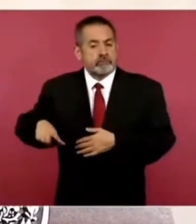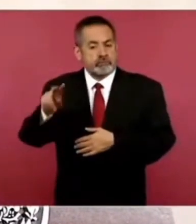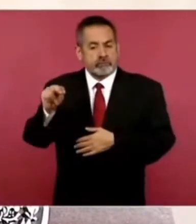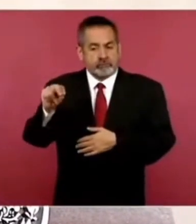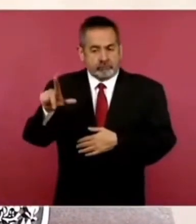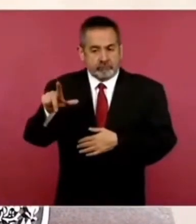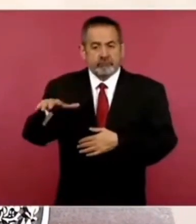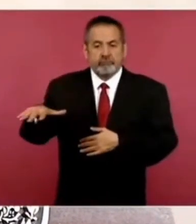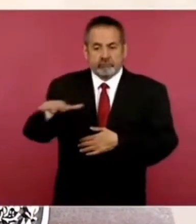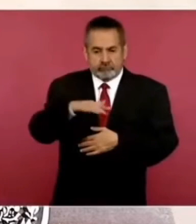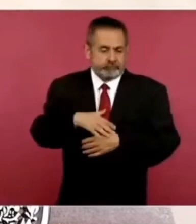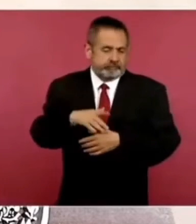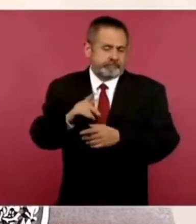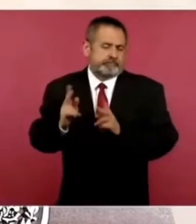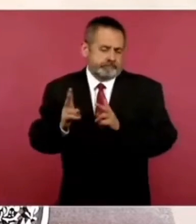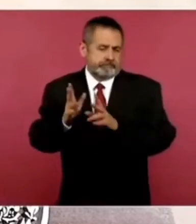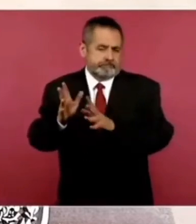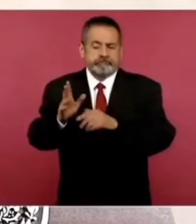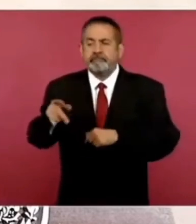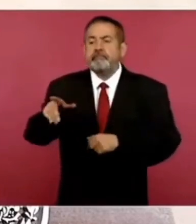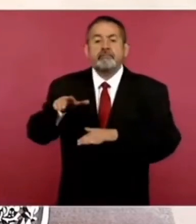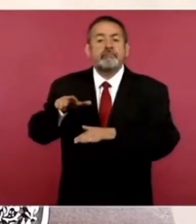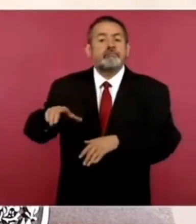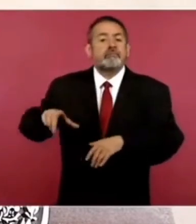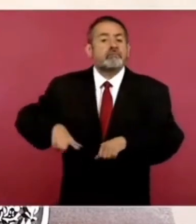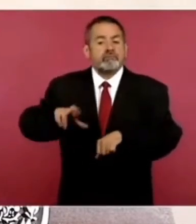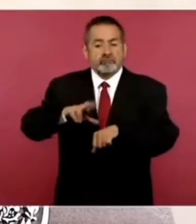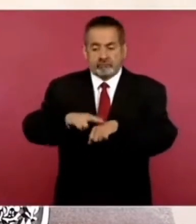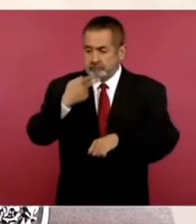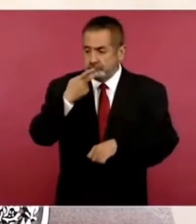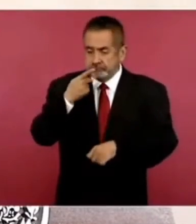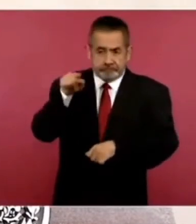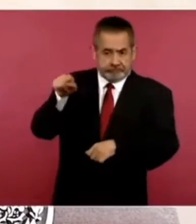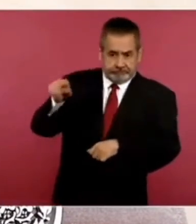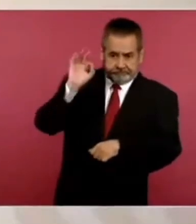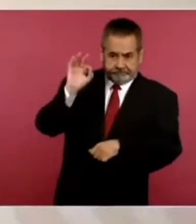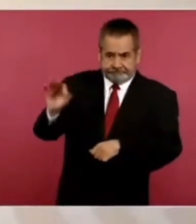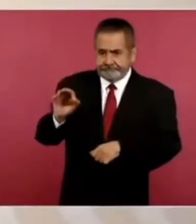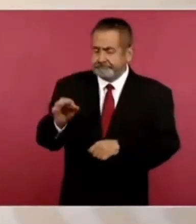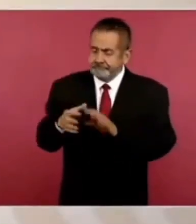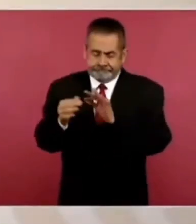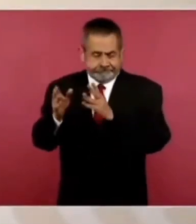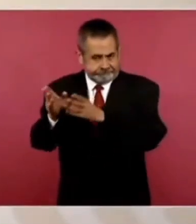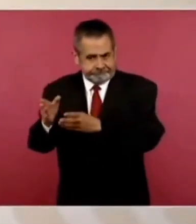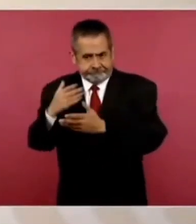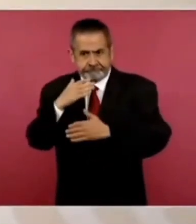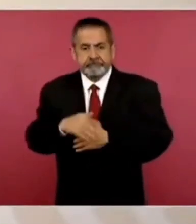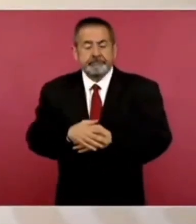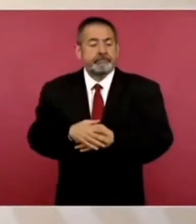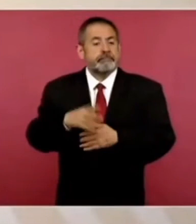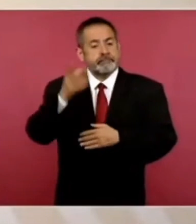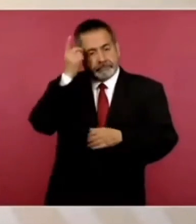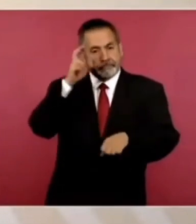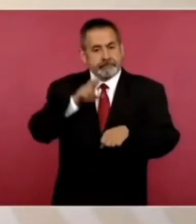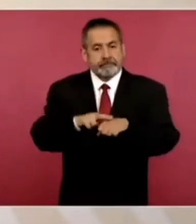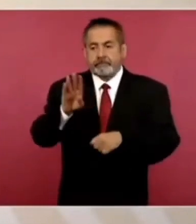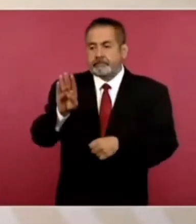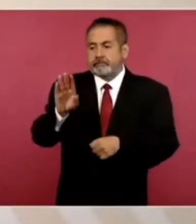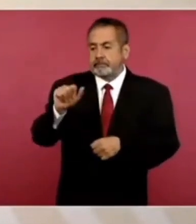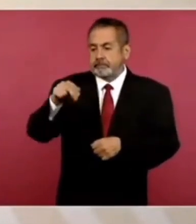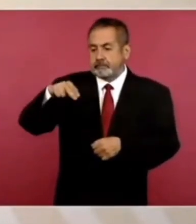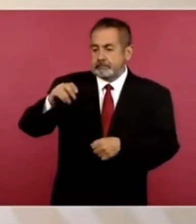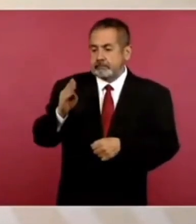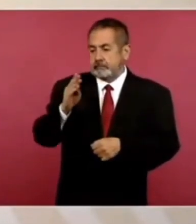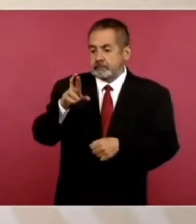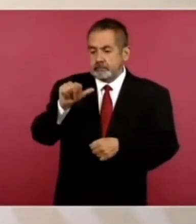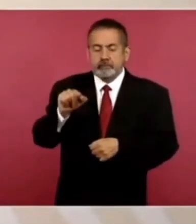León, ya hablé del gobernador, los financieros, director de Banobra, porque